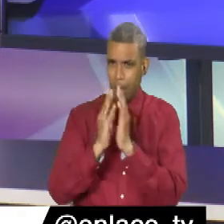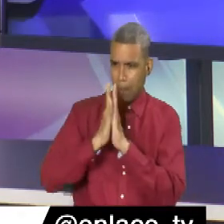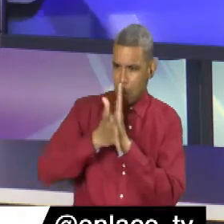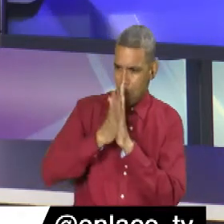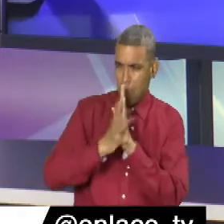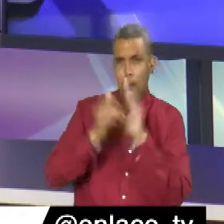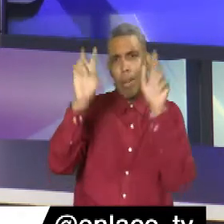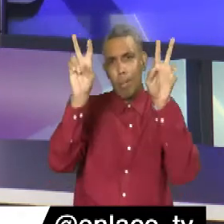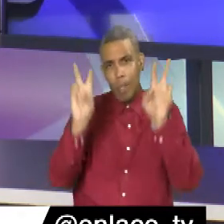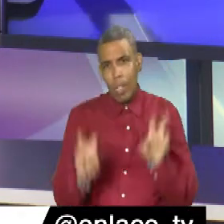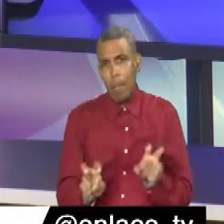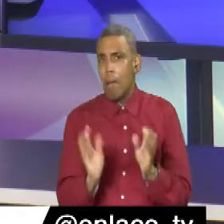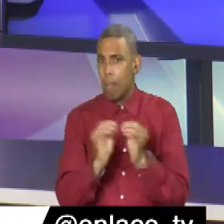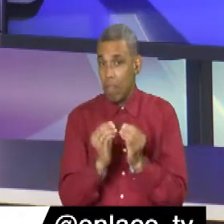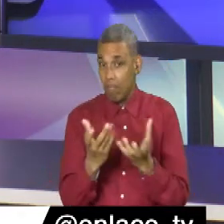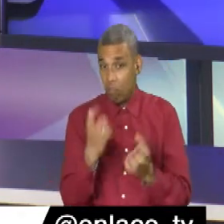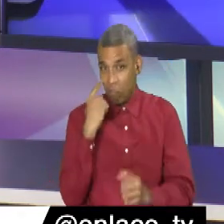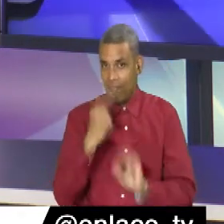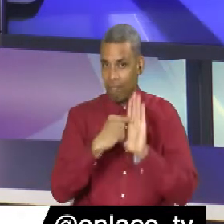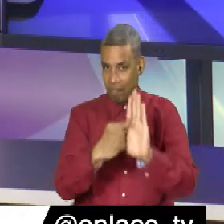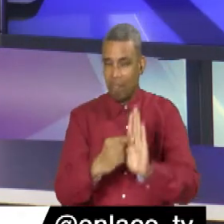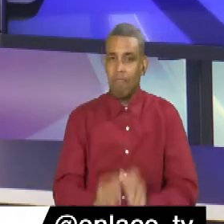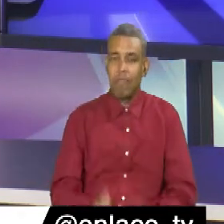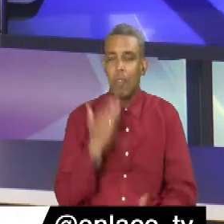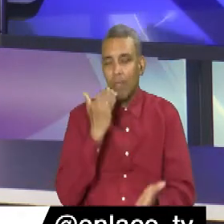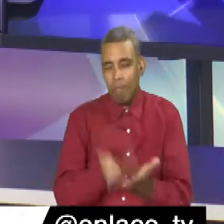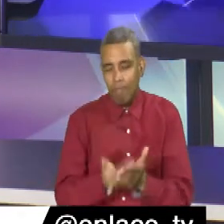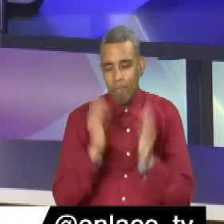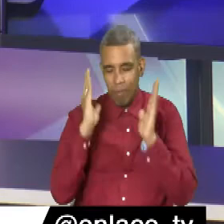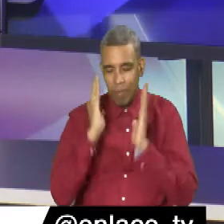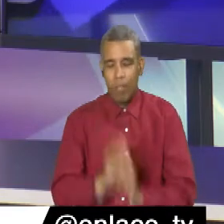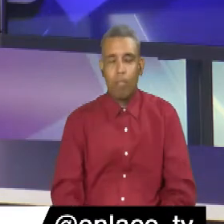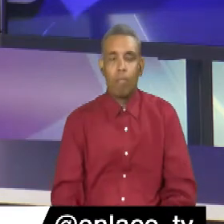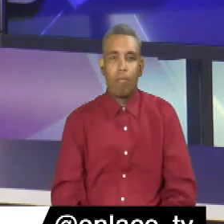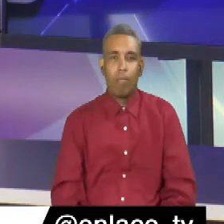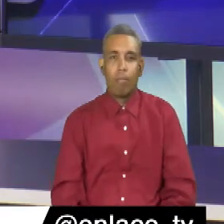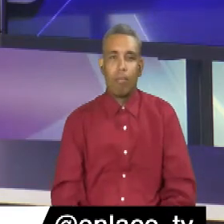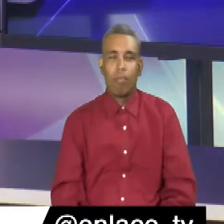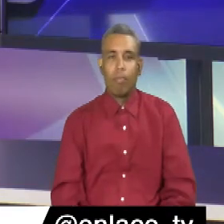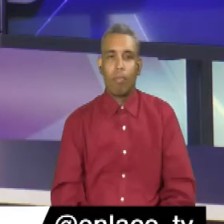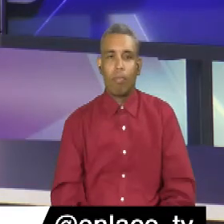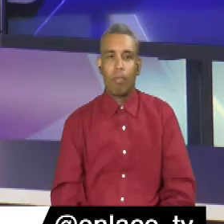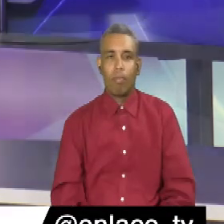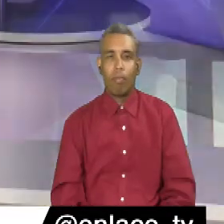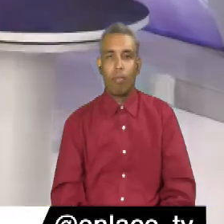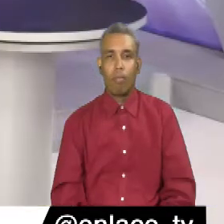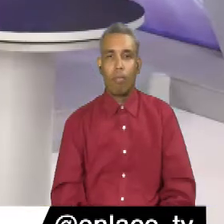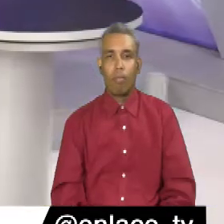contarles más de lo que pasa en nuestra ciudad y región. Gracias por la compañía y que tengan todos una feliz tarde.